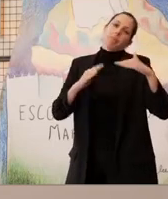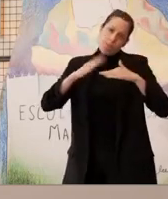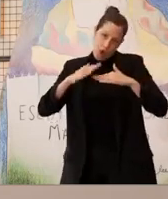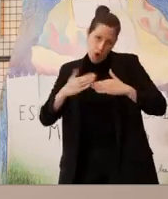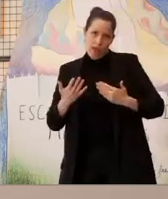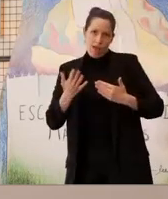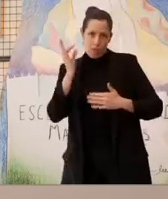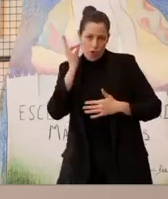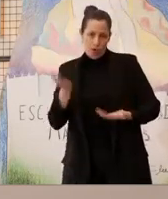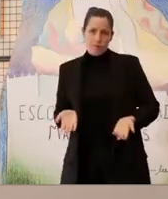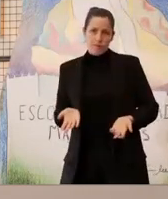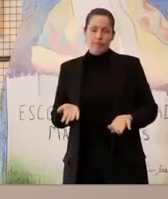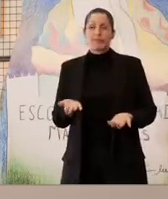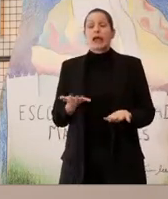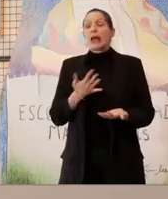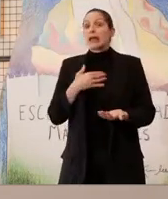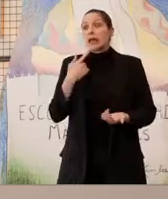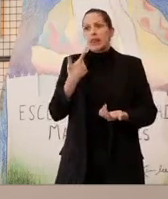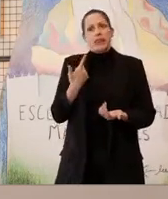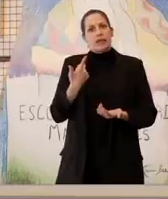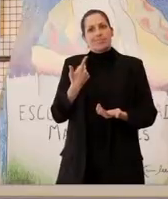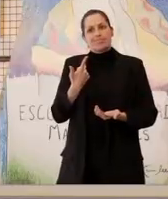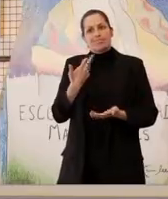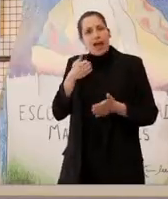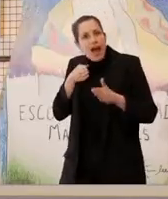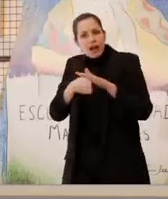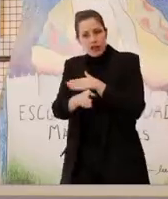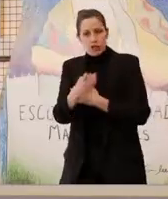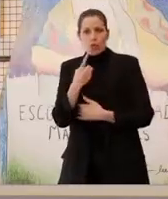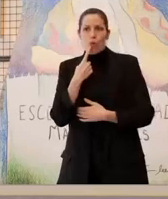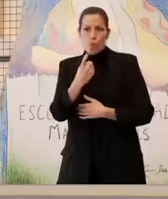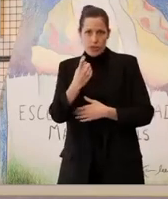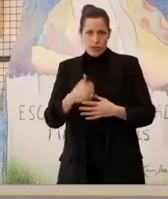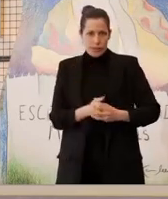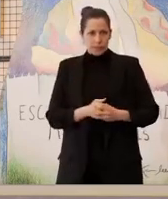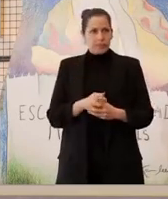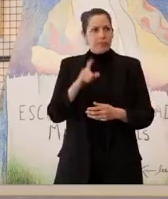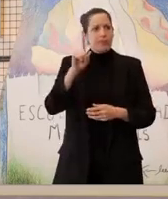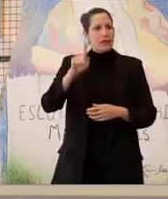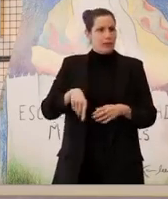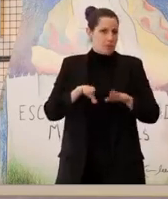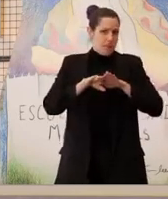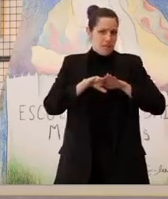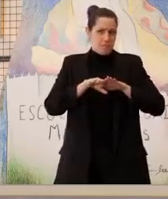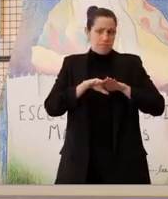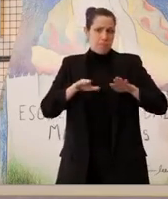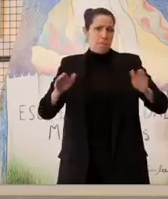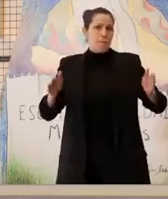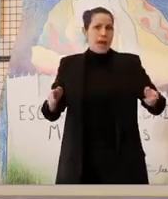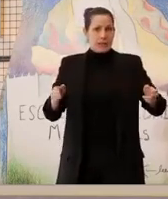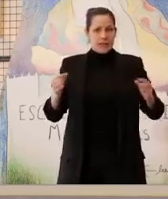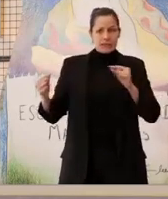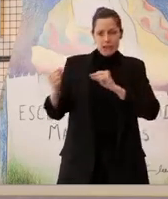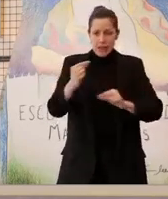difícil acceder y en todas las mesas lo que se ha puesto de manifiesto es la necesidad de hacer políticas